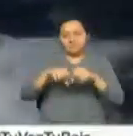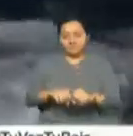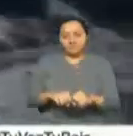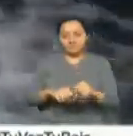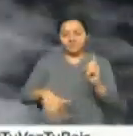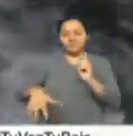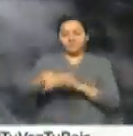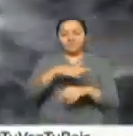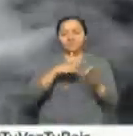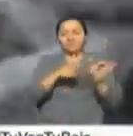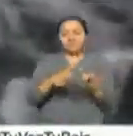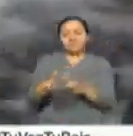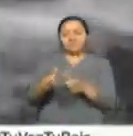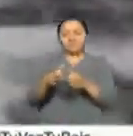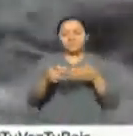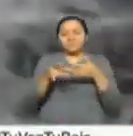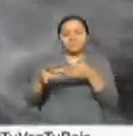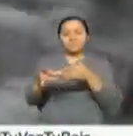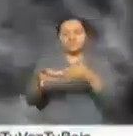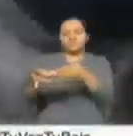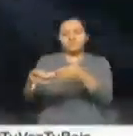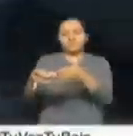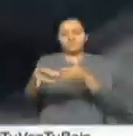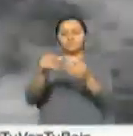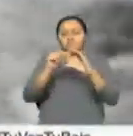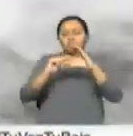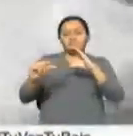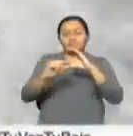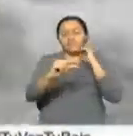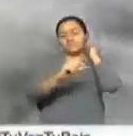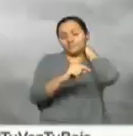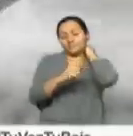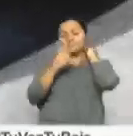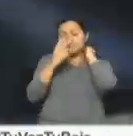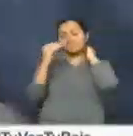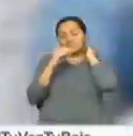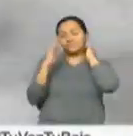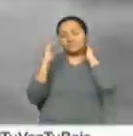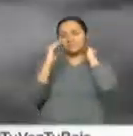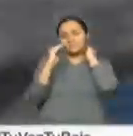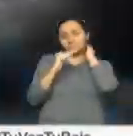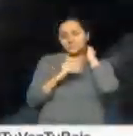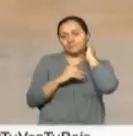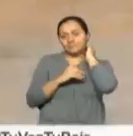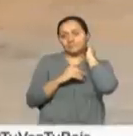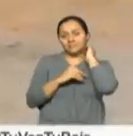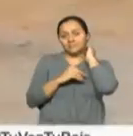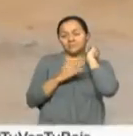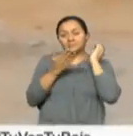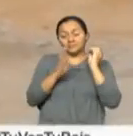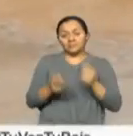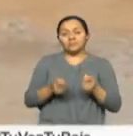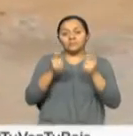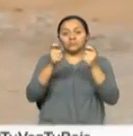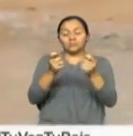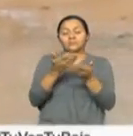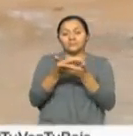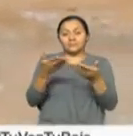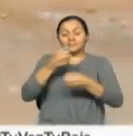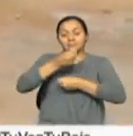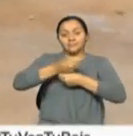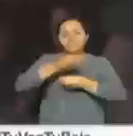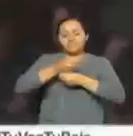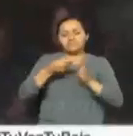de tratamiento, conducción, red de distribución y acometidas domiciliarias. Durante la entrega de obras estuvieron